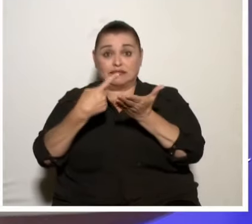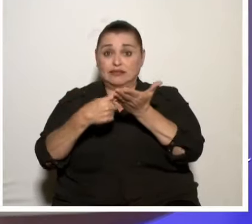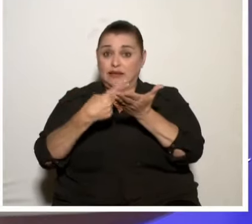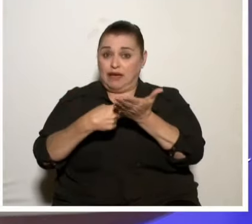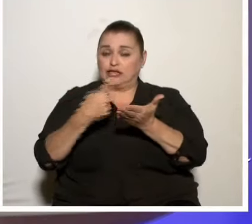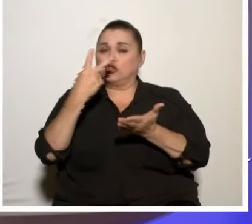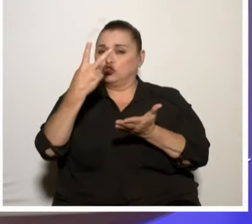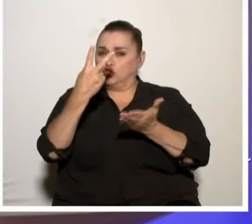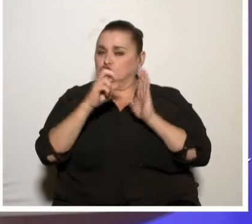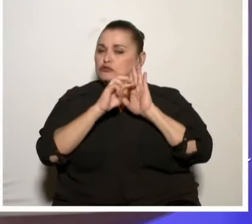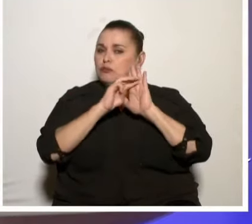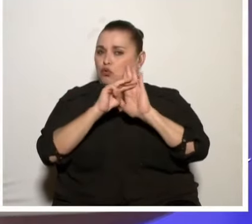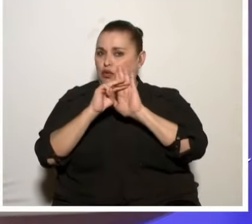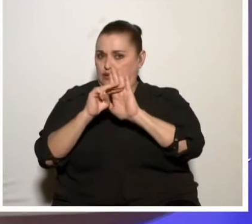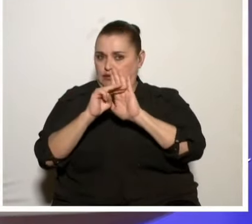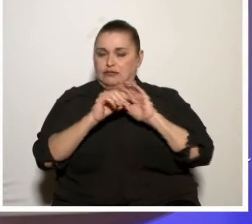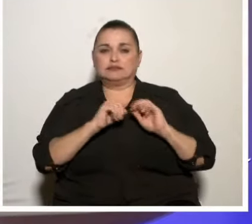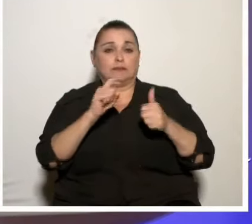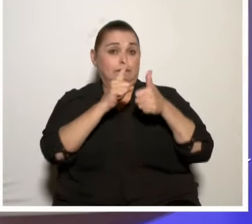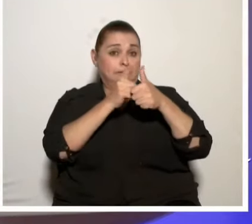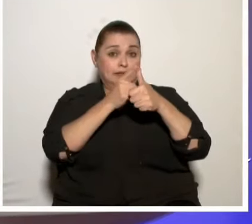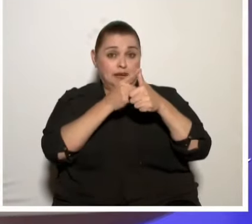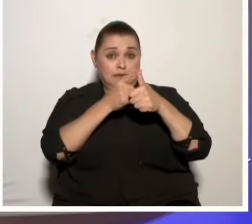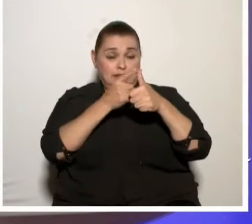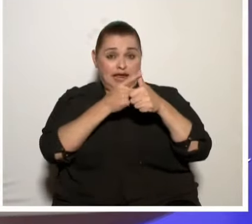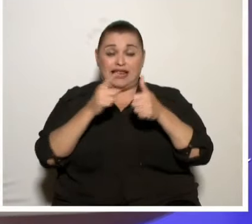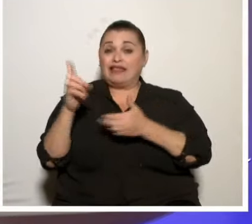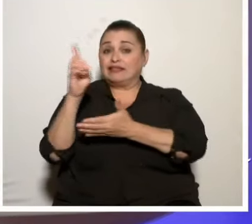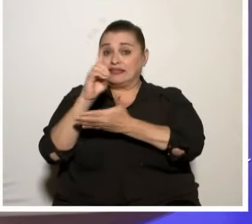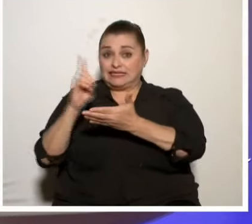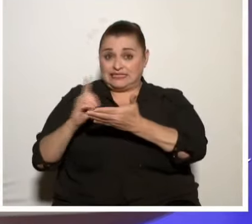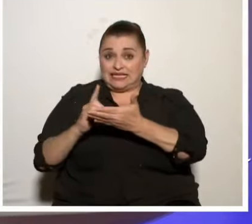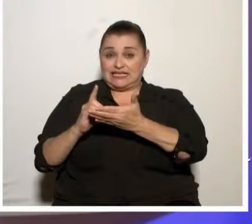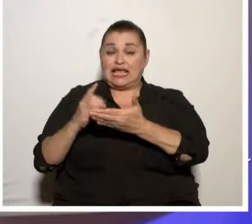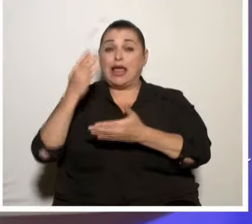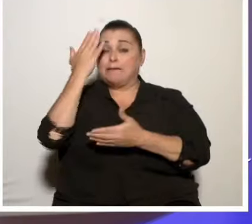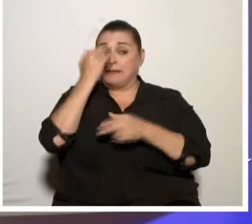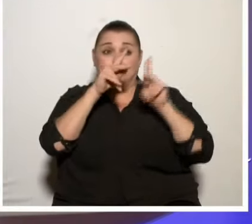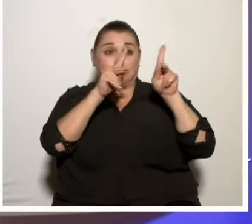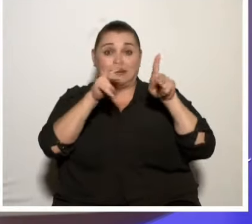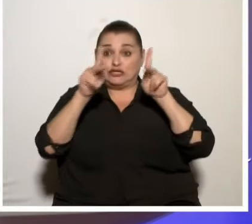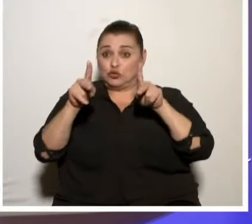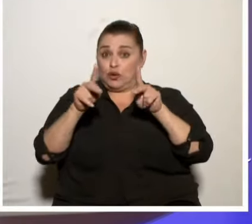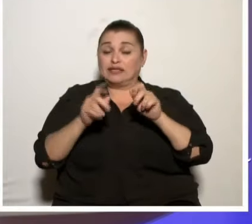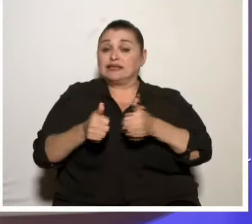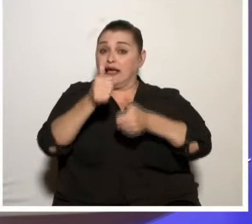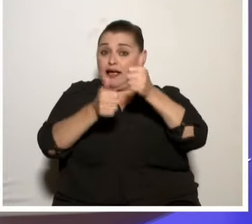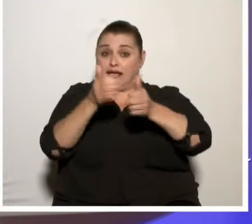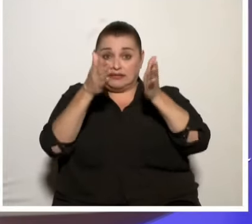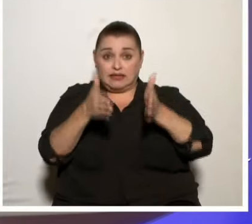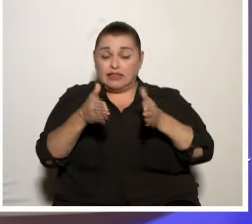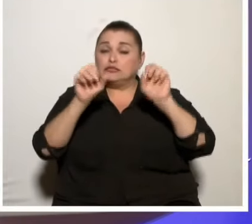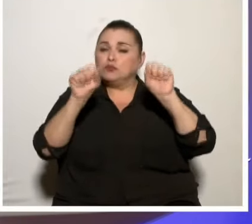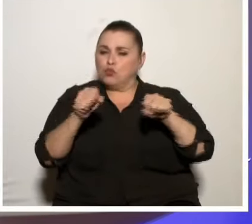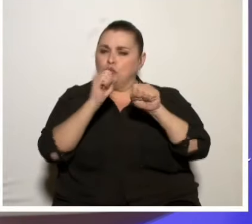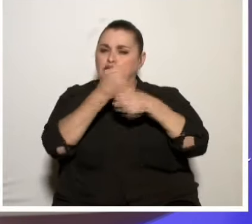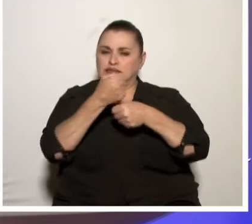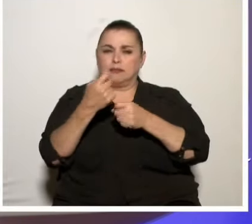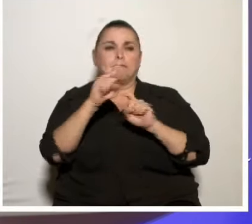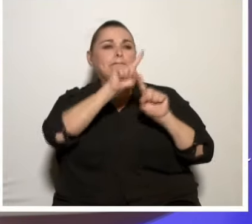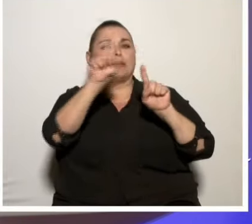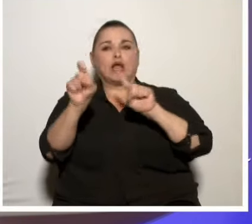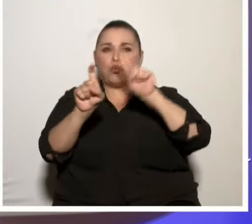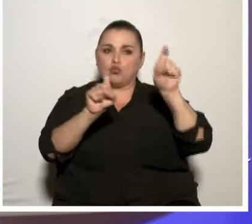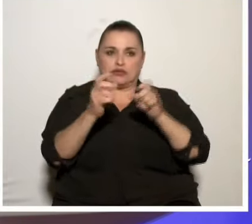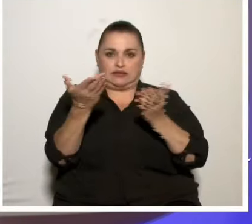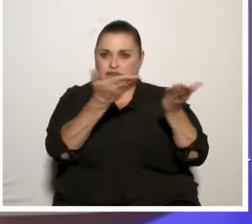dos modalidades. La primera ha sido diseñada para que las personas candidatas puedan realizarse preguntas